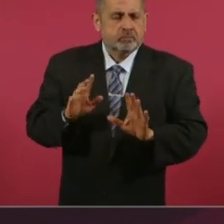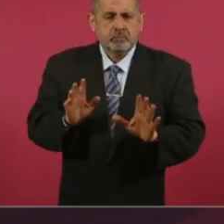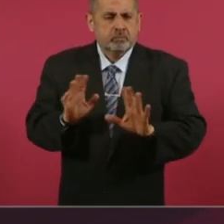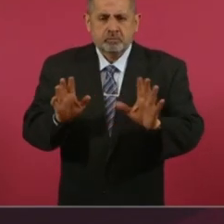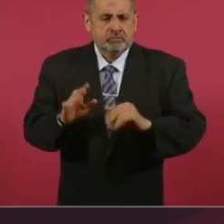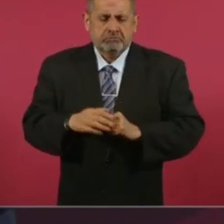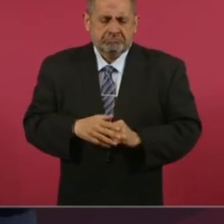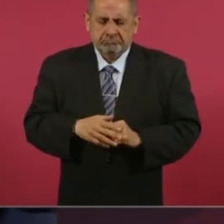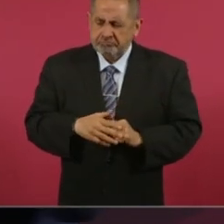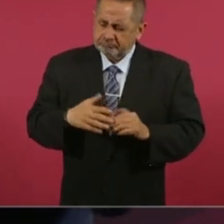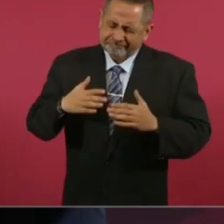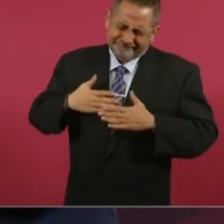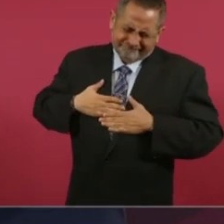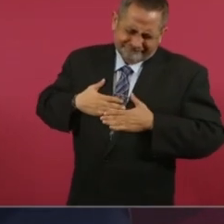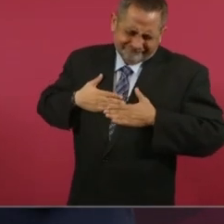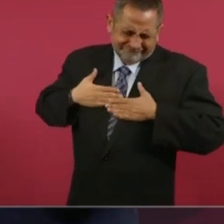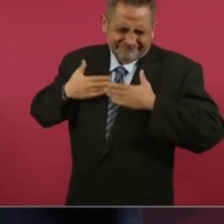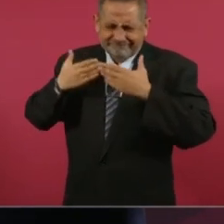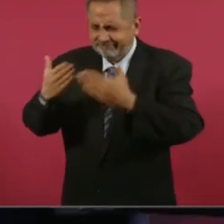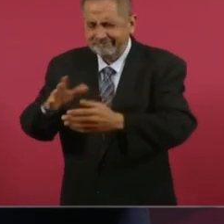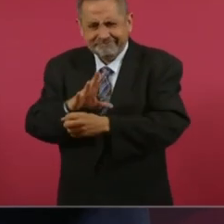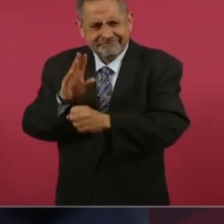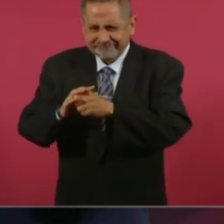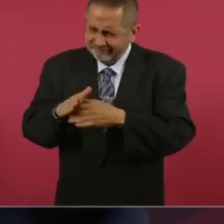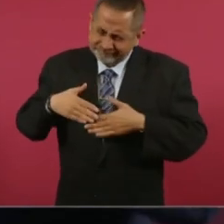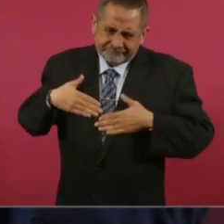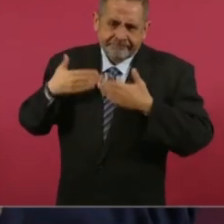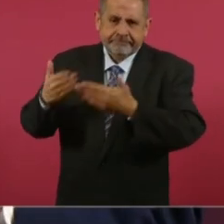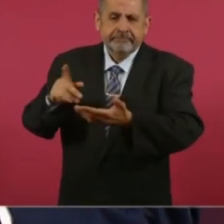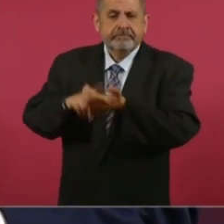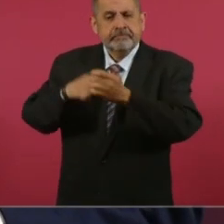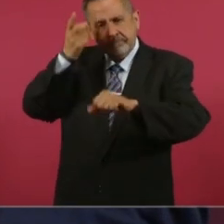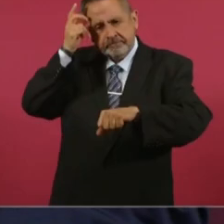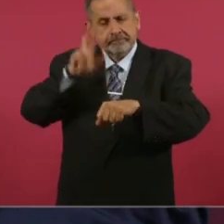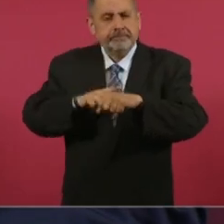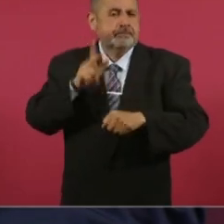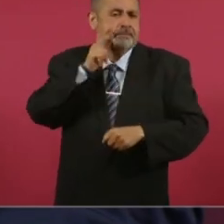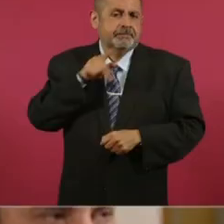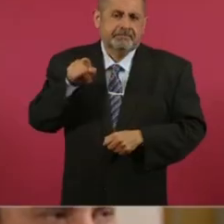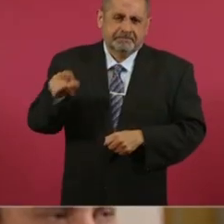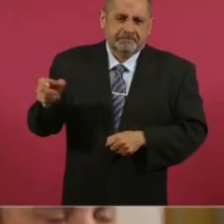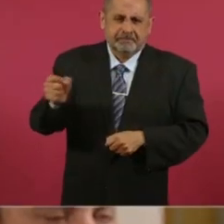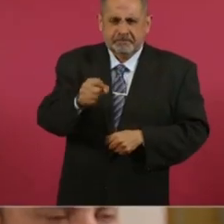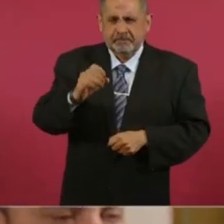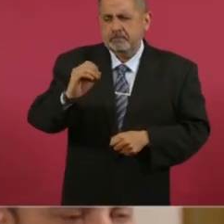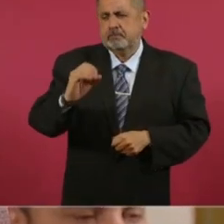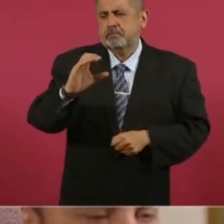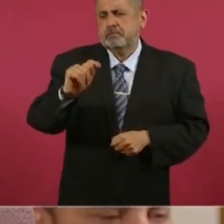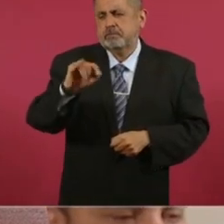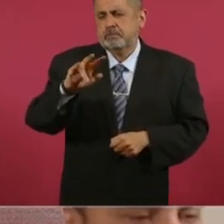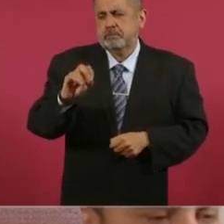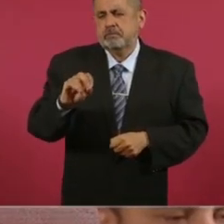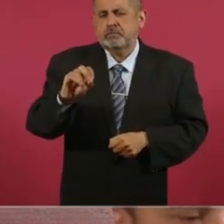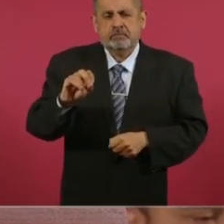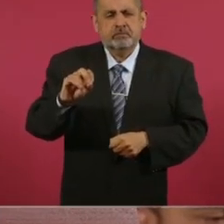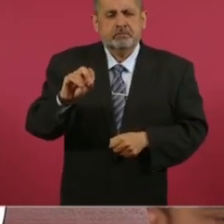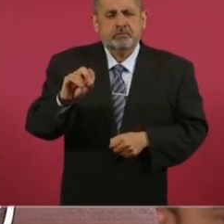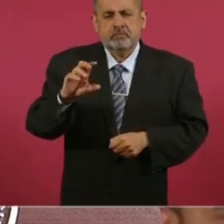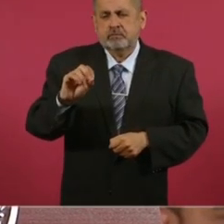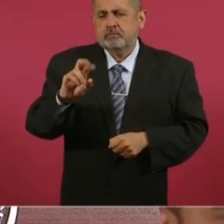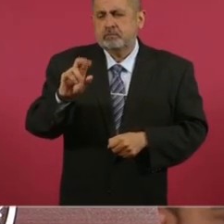y le tengo toda la confianza, desde luego, al director de Pemex. a Octavio Romero López.